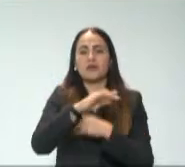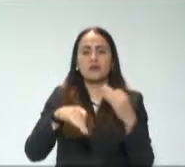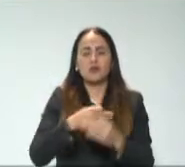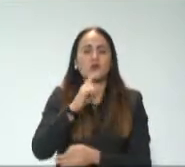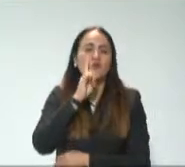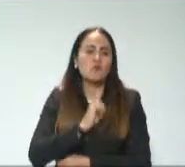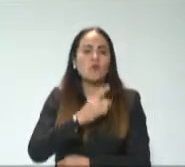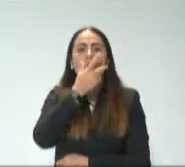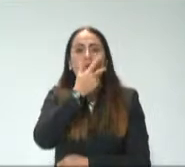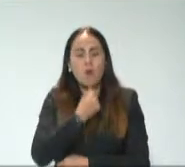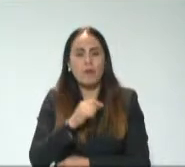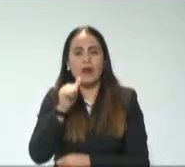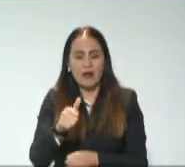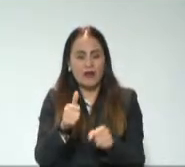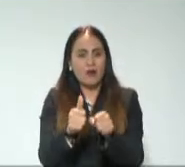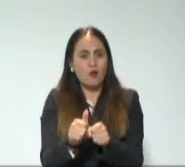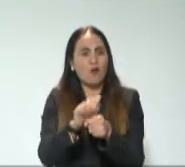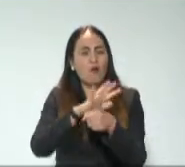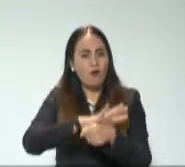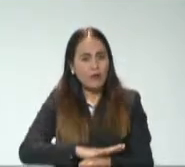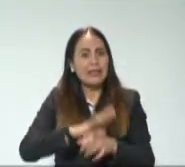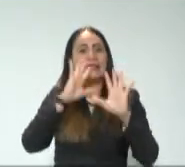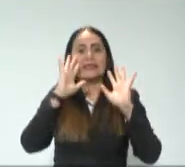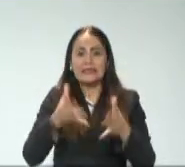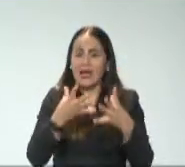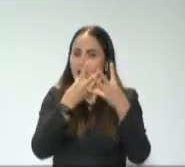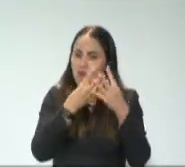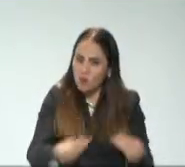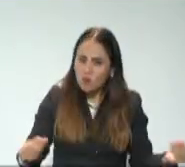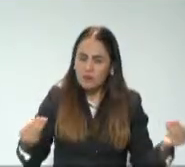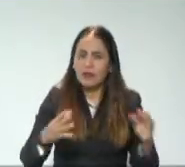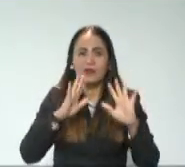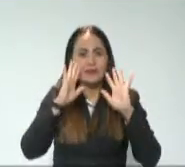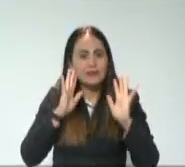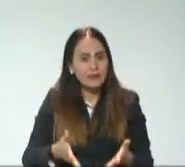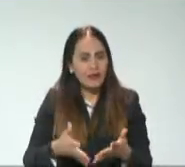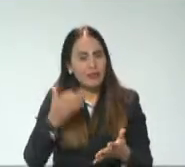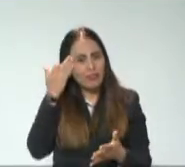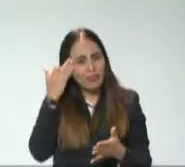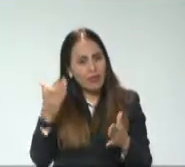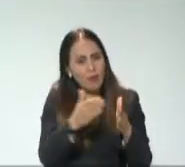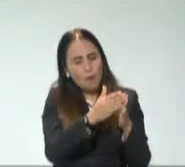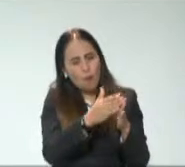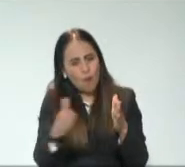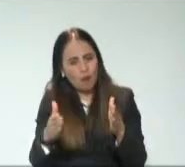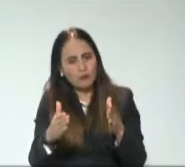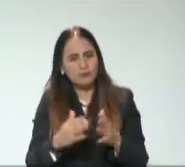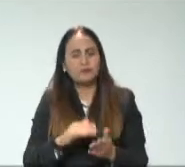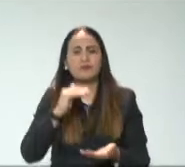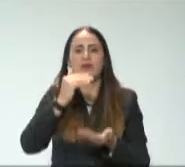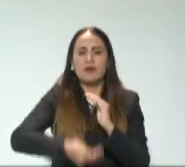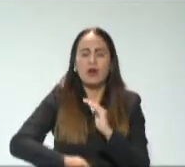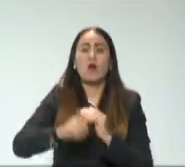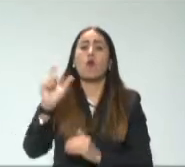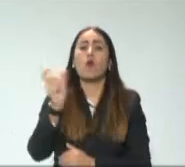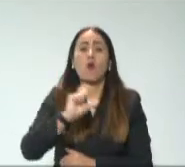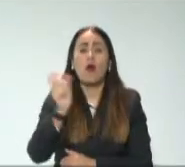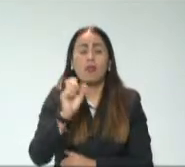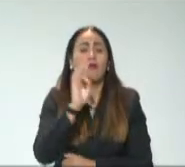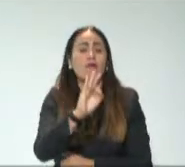ver que la epidemia de covid-19 termina que tiene una noción finita cuándo se va a